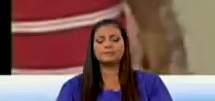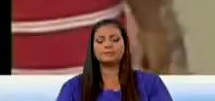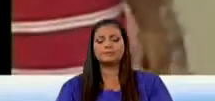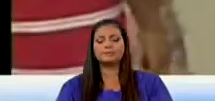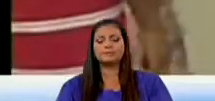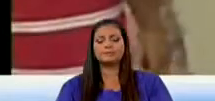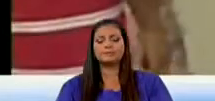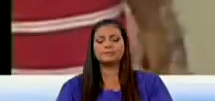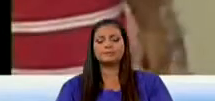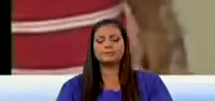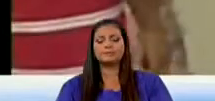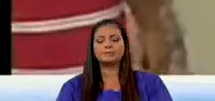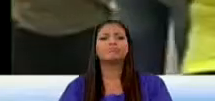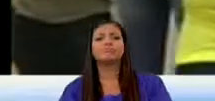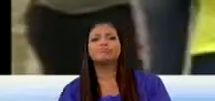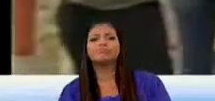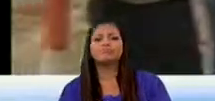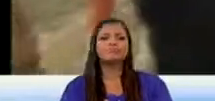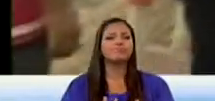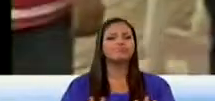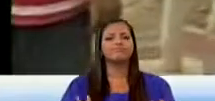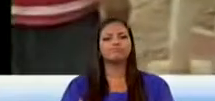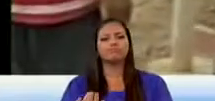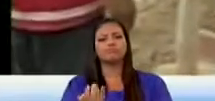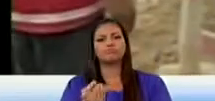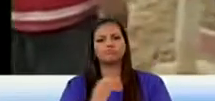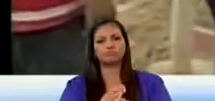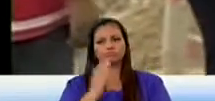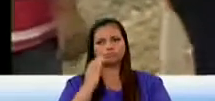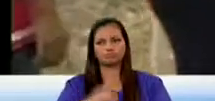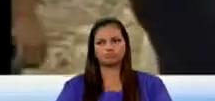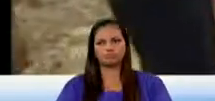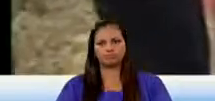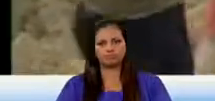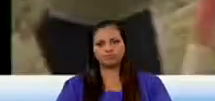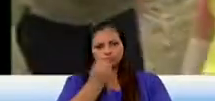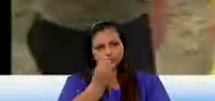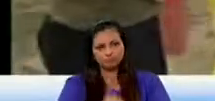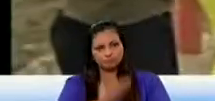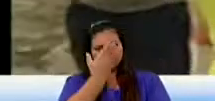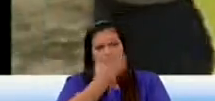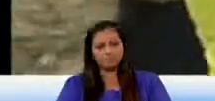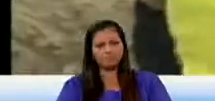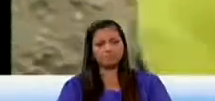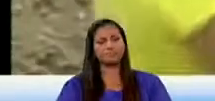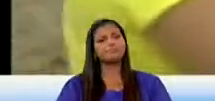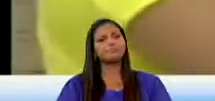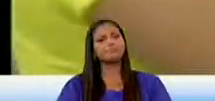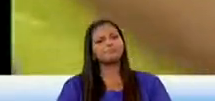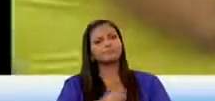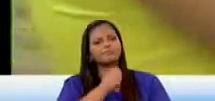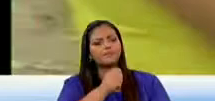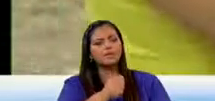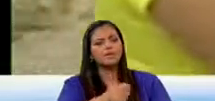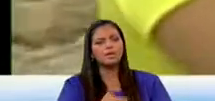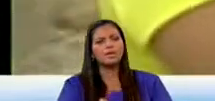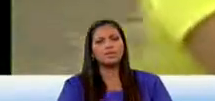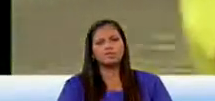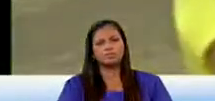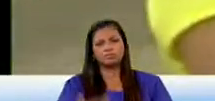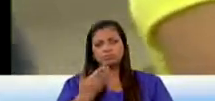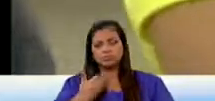para tomar las líneas de transporte urbano. Señora, buenos días. ¿Es un riesgo, un peligro, el hecho de salir hasta la avenida para coger